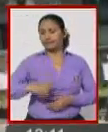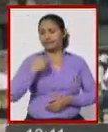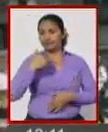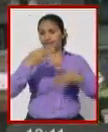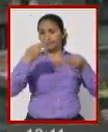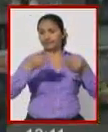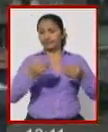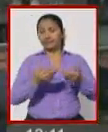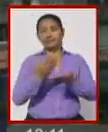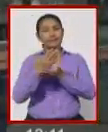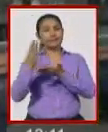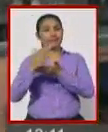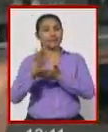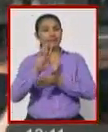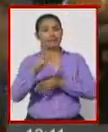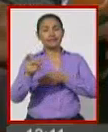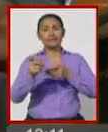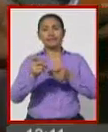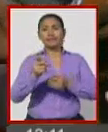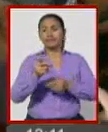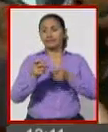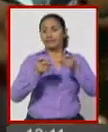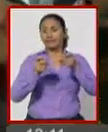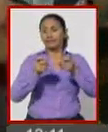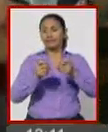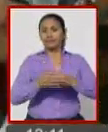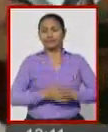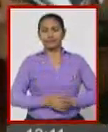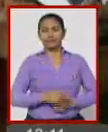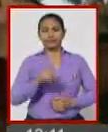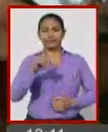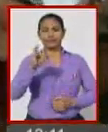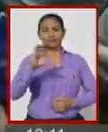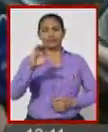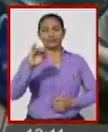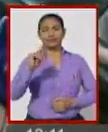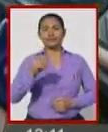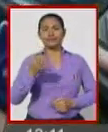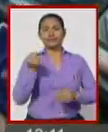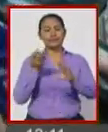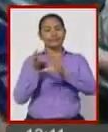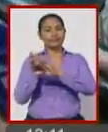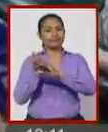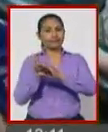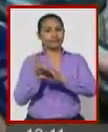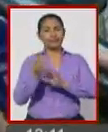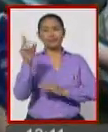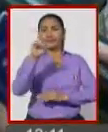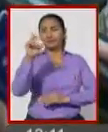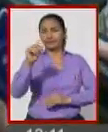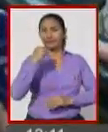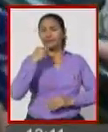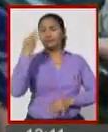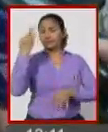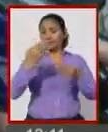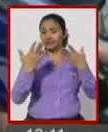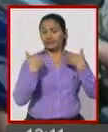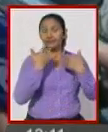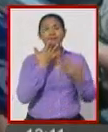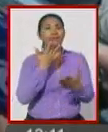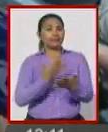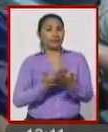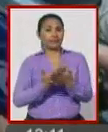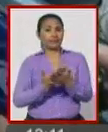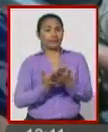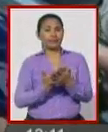tomó la decisión de destituir a su directora de licitaciones. Que se está tapando el tema de corrupción en el caso de La Paz. Si tiene todas las